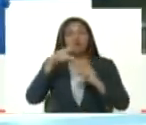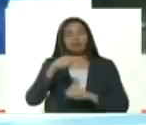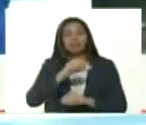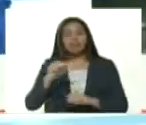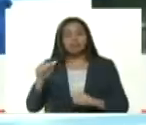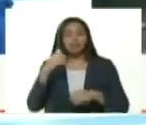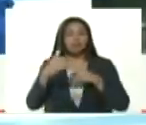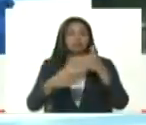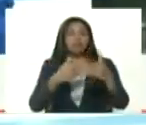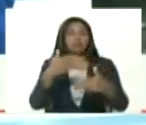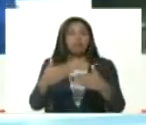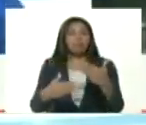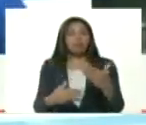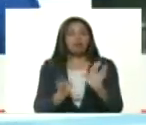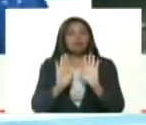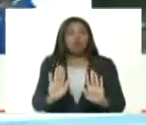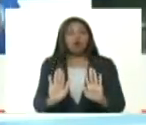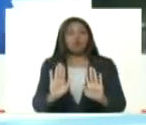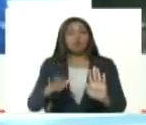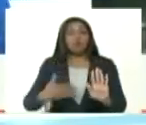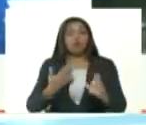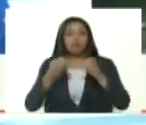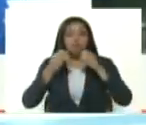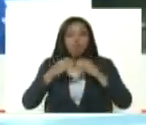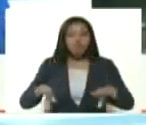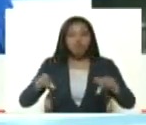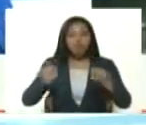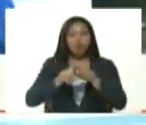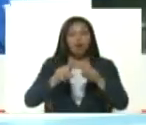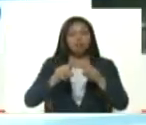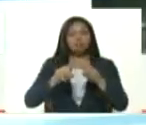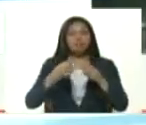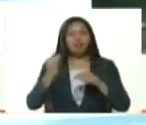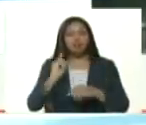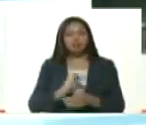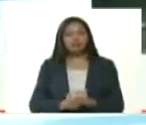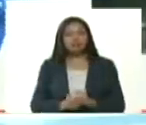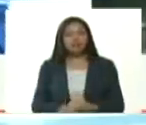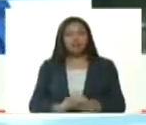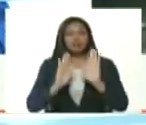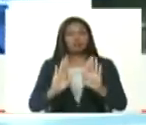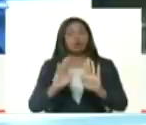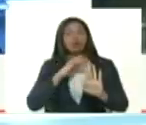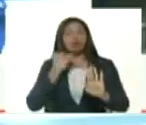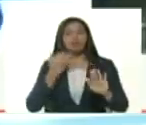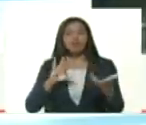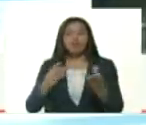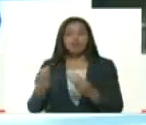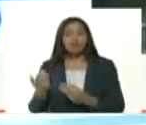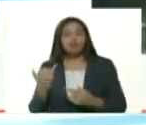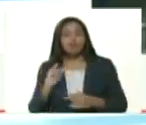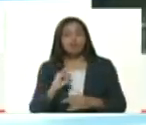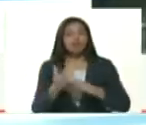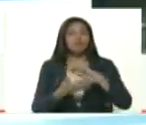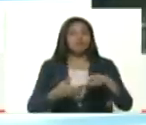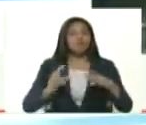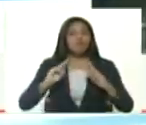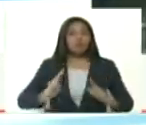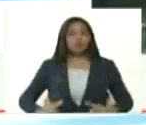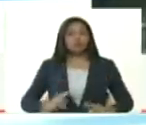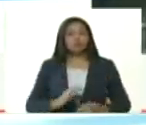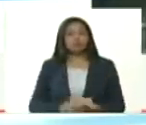que están por venir contener la expansión de esta pandemia y parar la mortandad de esta crisis